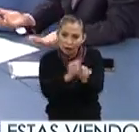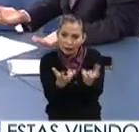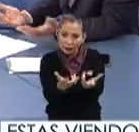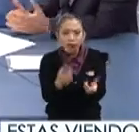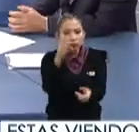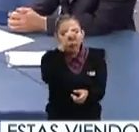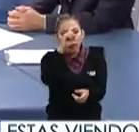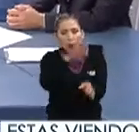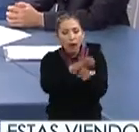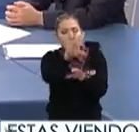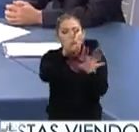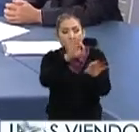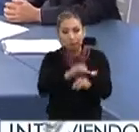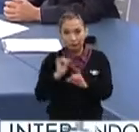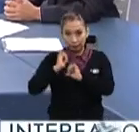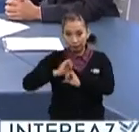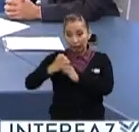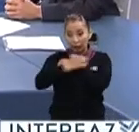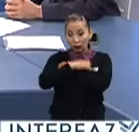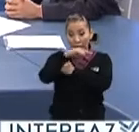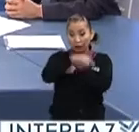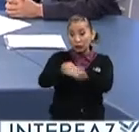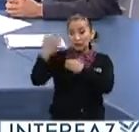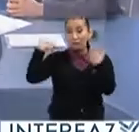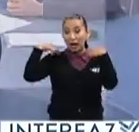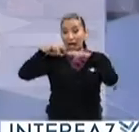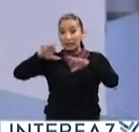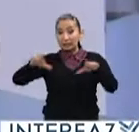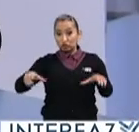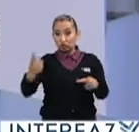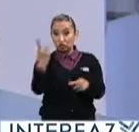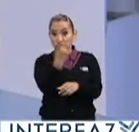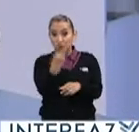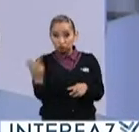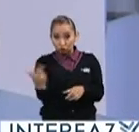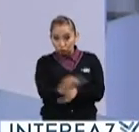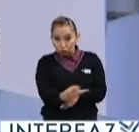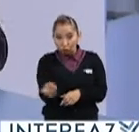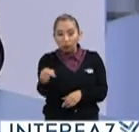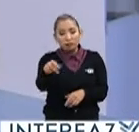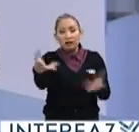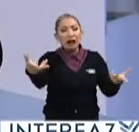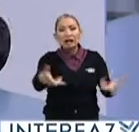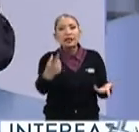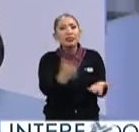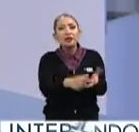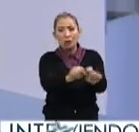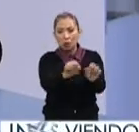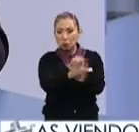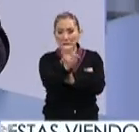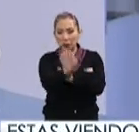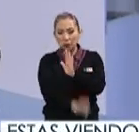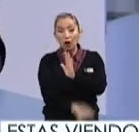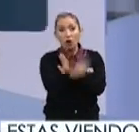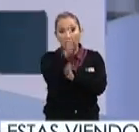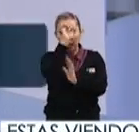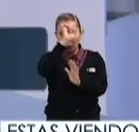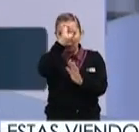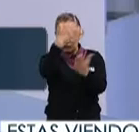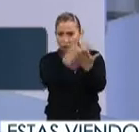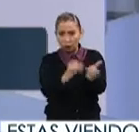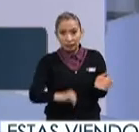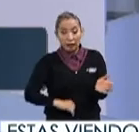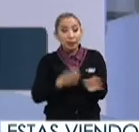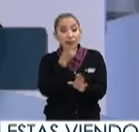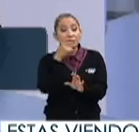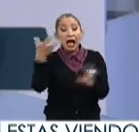¿Qué recomendaciones nos hacen? Las autoridades educativas y los profesores, ¿no? ¿Qué tenemos que hacer? Por ejemplo, una recomendación muy